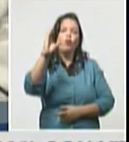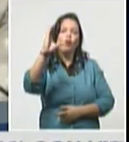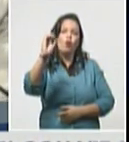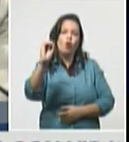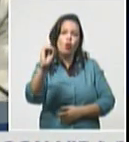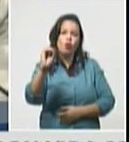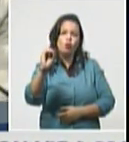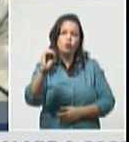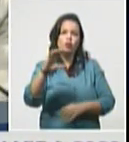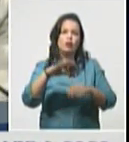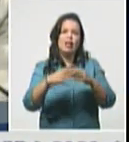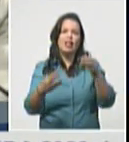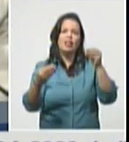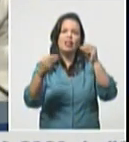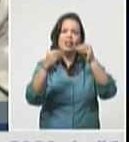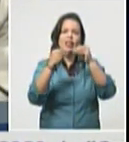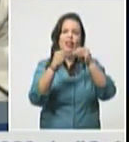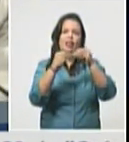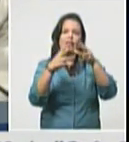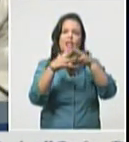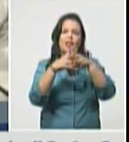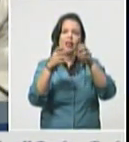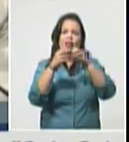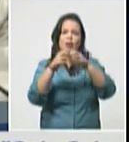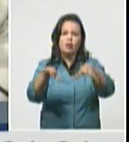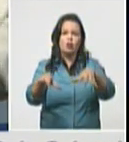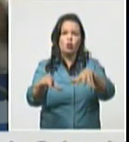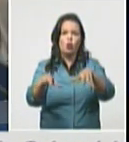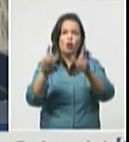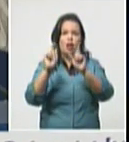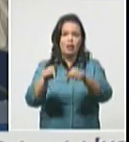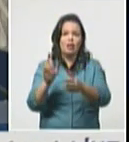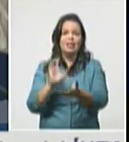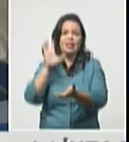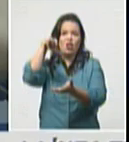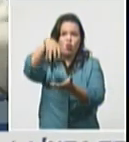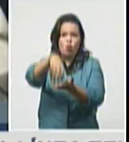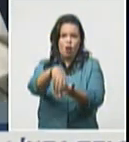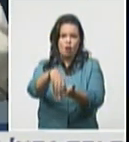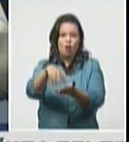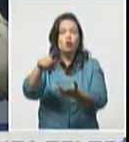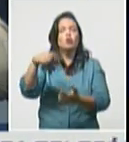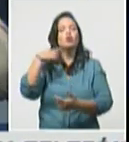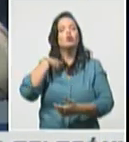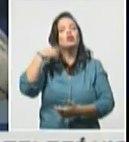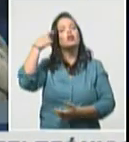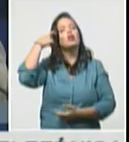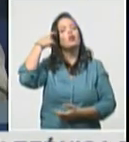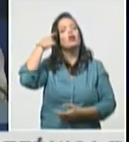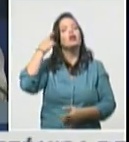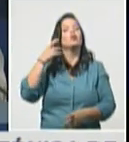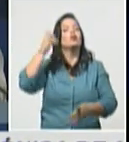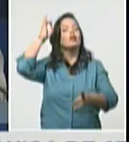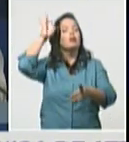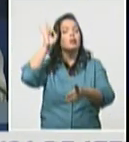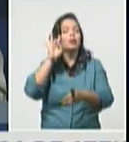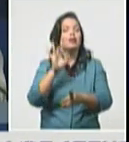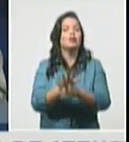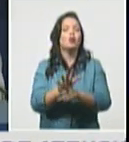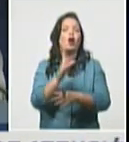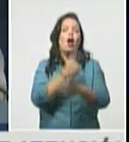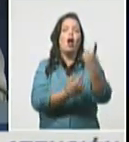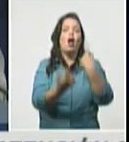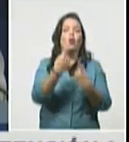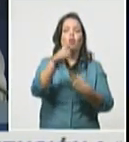transmisión en ese lugar. Eso yo recuerdo que al principio, cuando habían personas que venían del